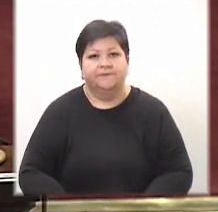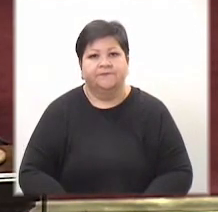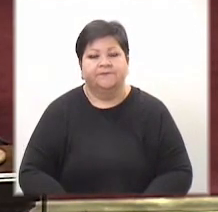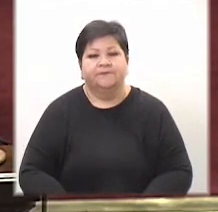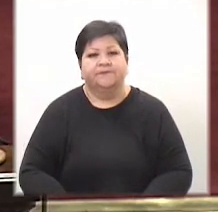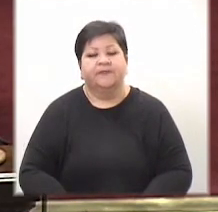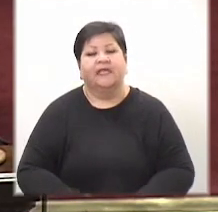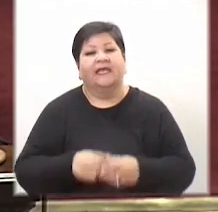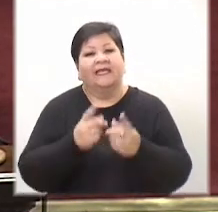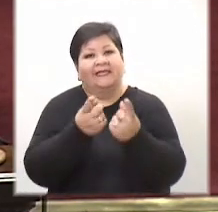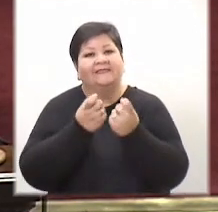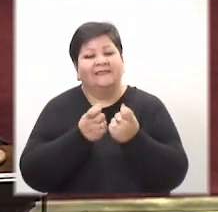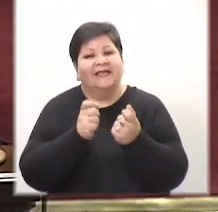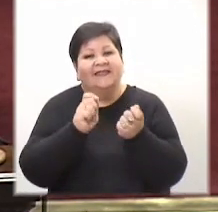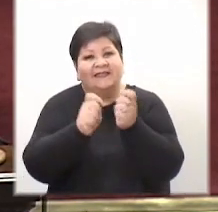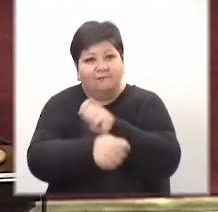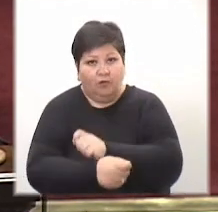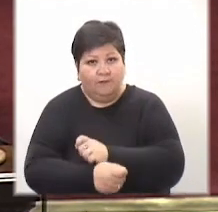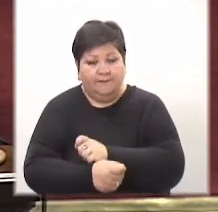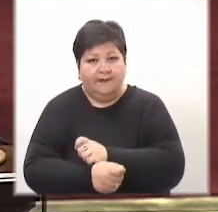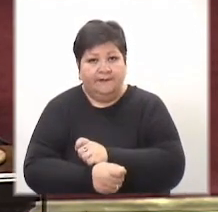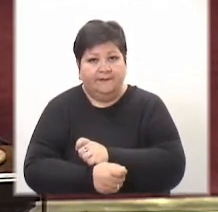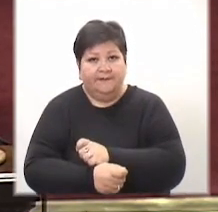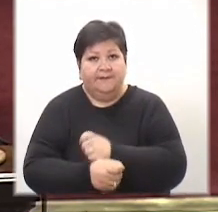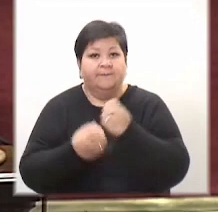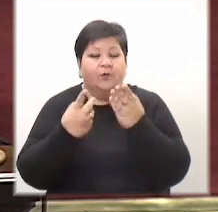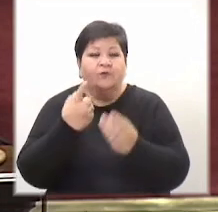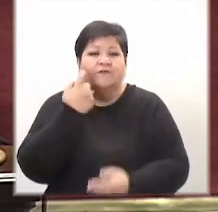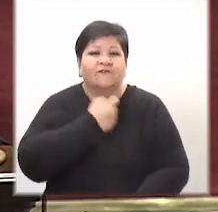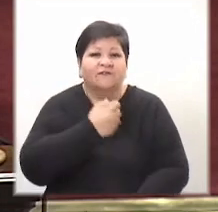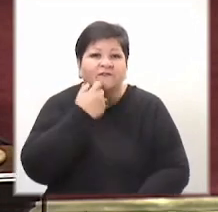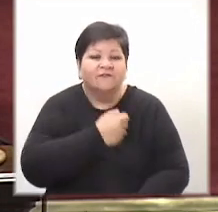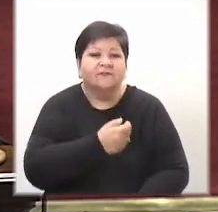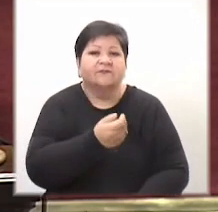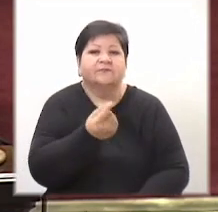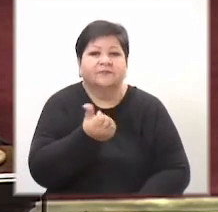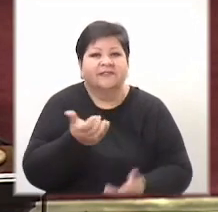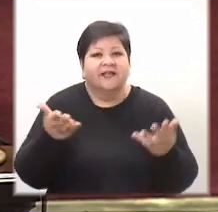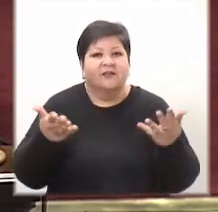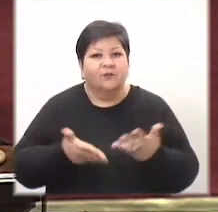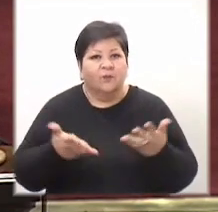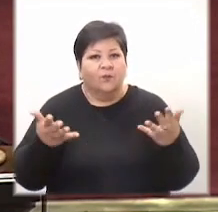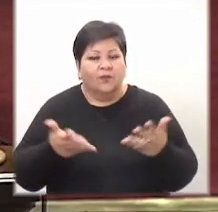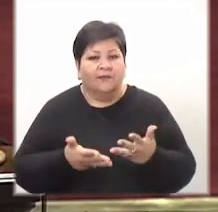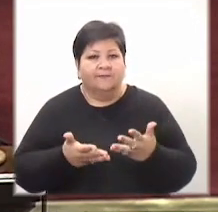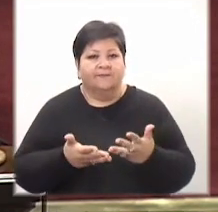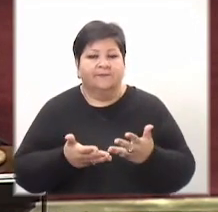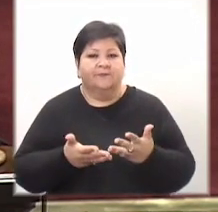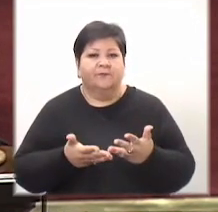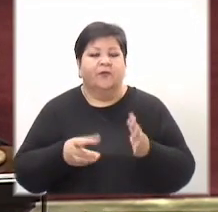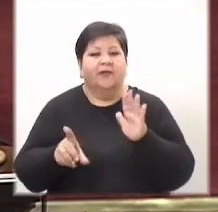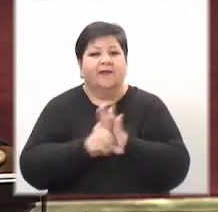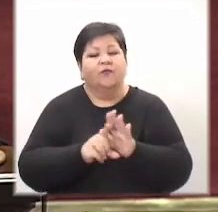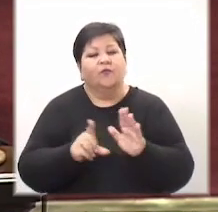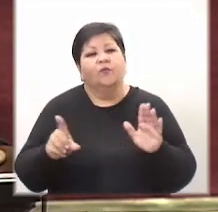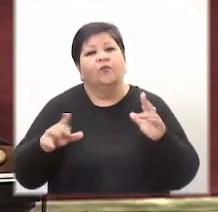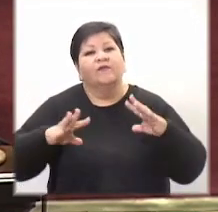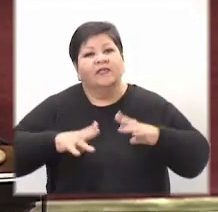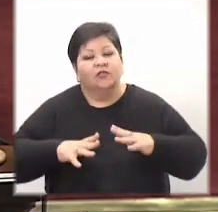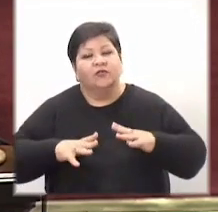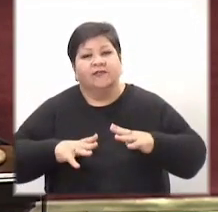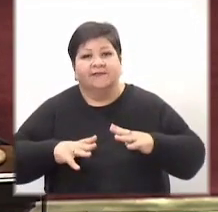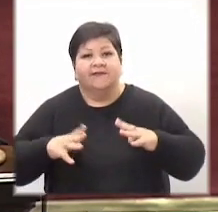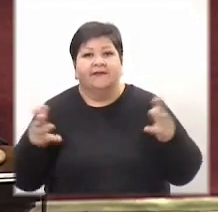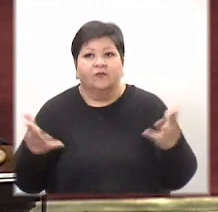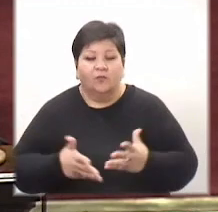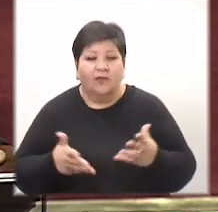Sobre la necesidad de estas reformas, del déficit actual de la seguridad con la ley jubilatoria vigente, el gasto seguirá